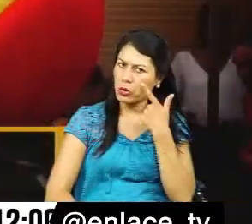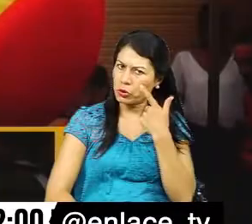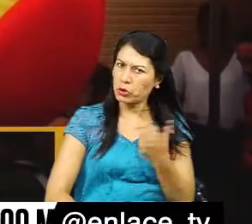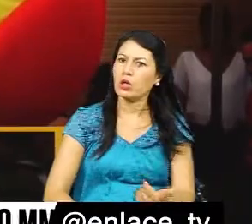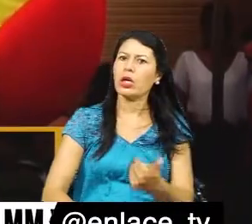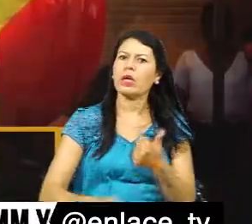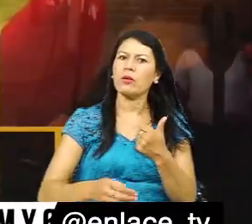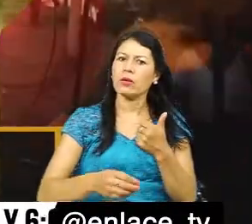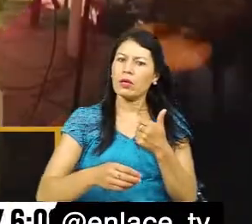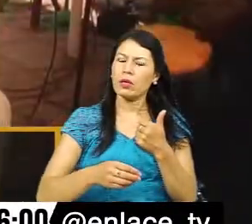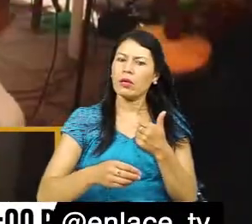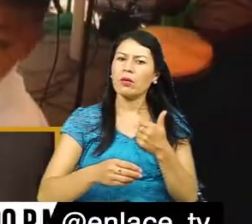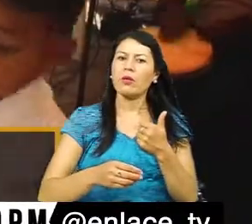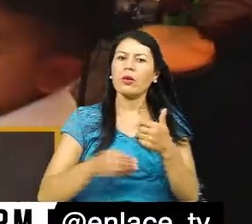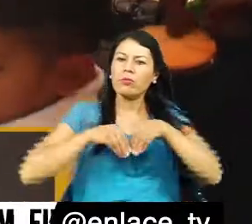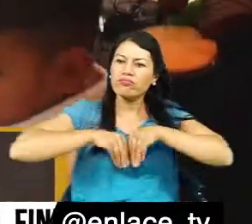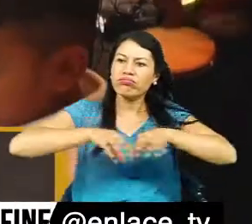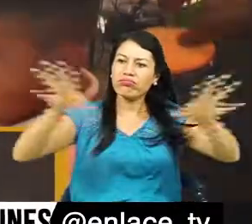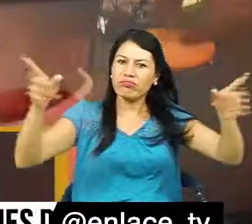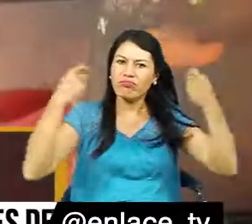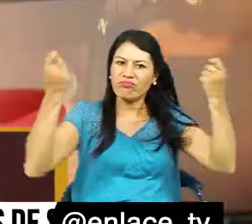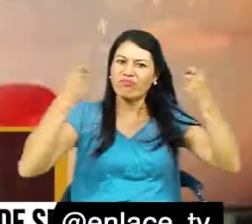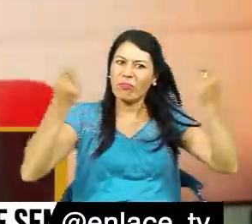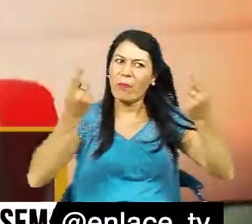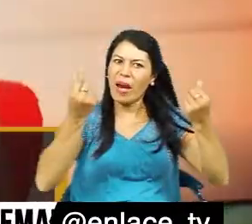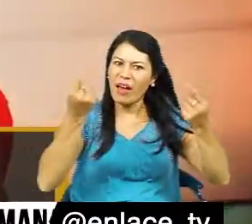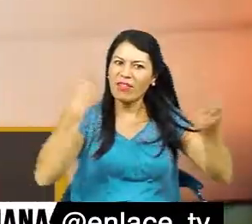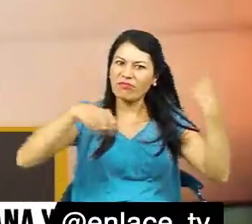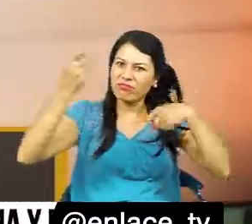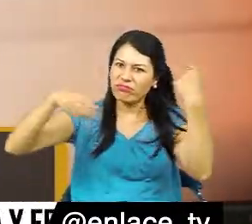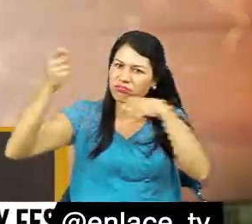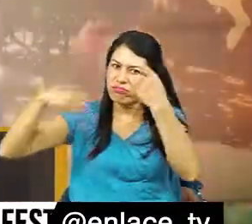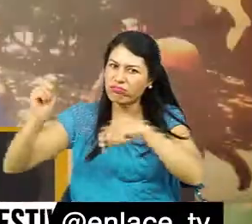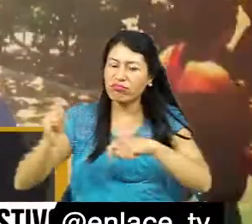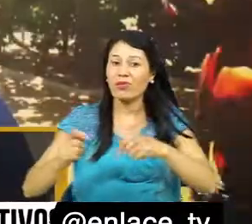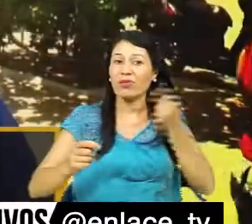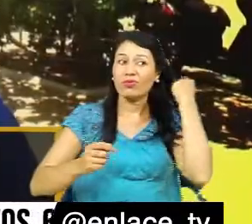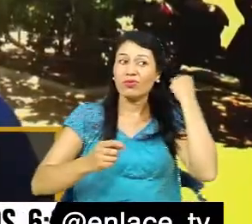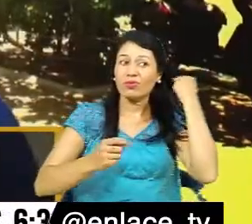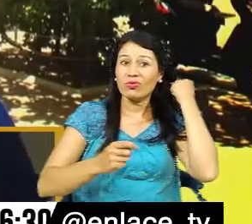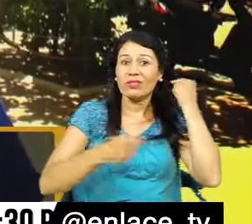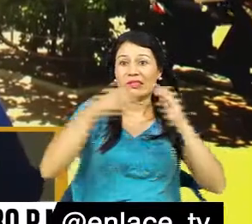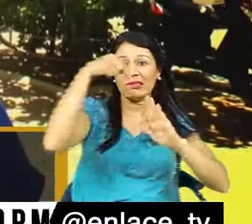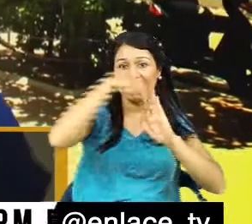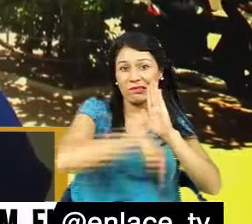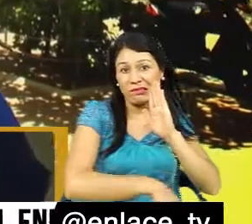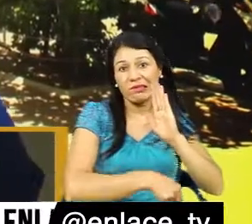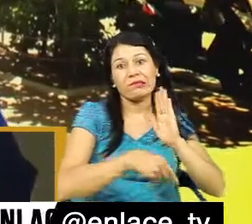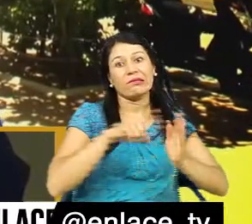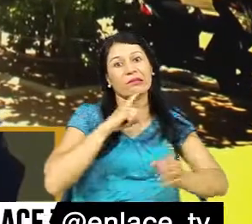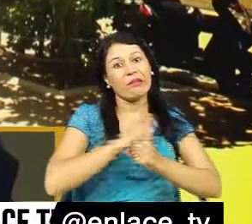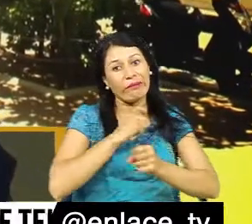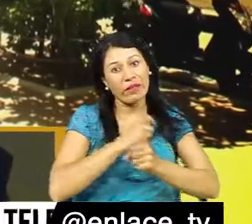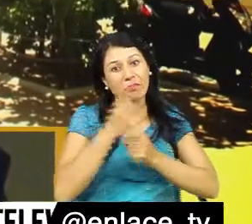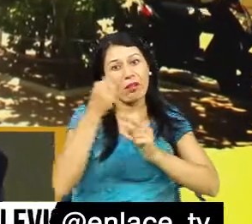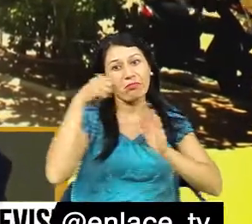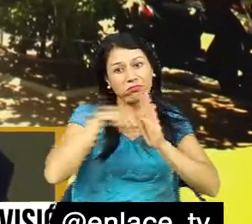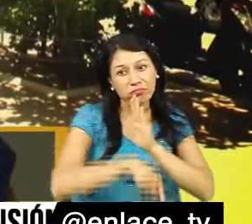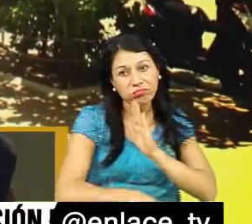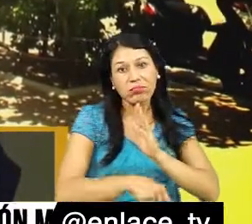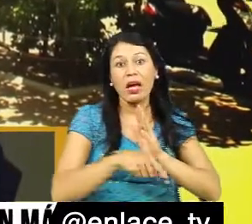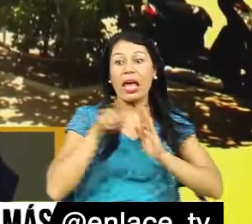el comercio en Barranca Bermeja, ya que debido a la recesión económica que estuvo pasando Barranca Bermeja durante un tiempo, ayuda